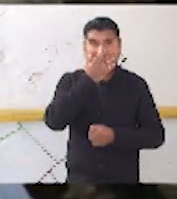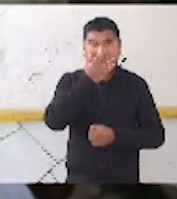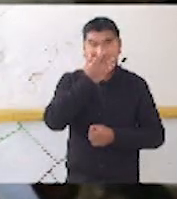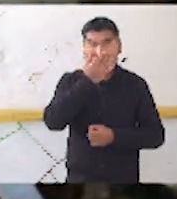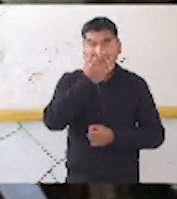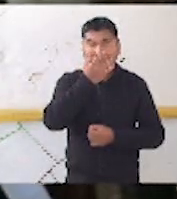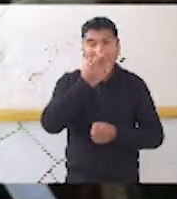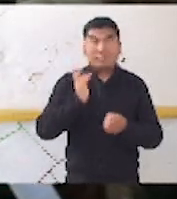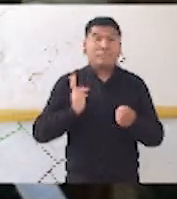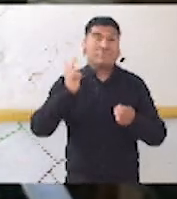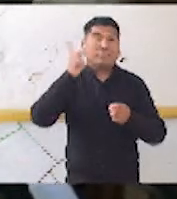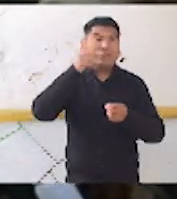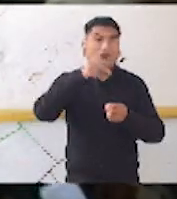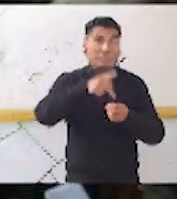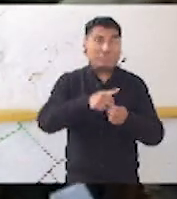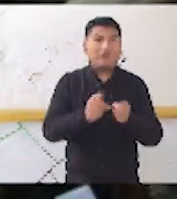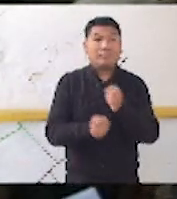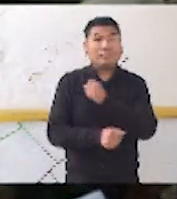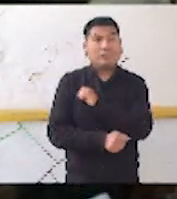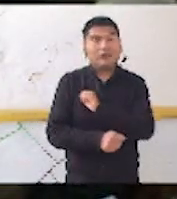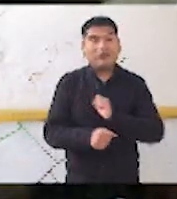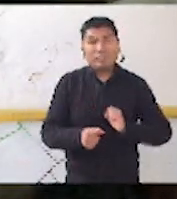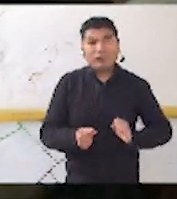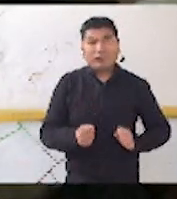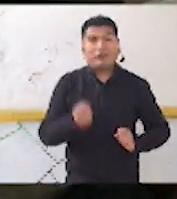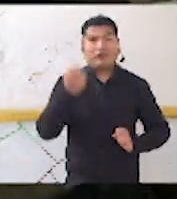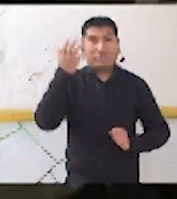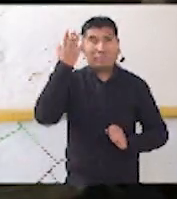Eucaristía, presencia del